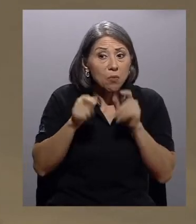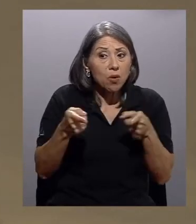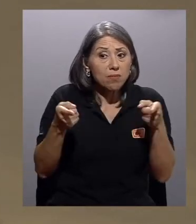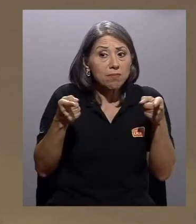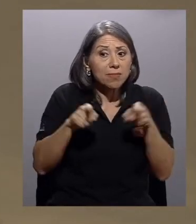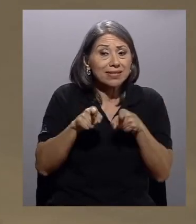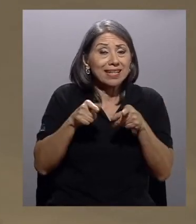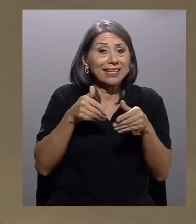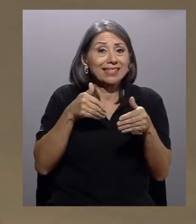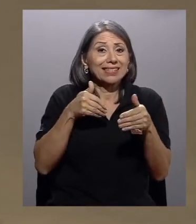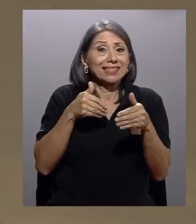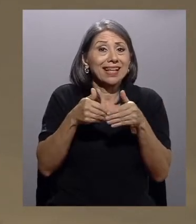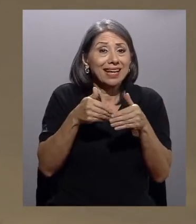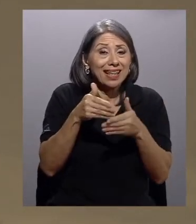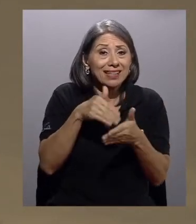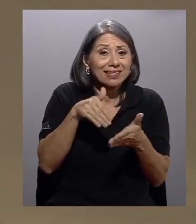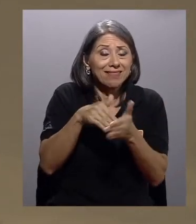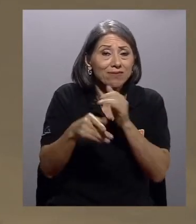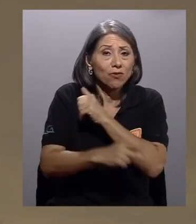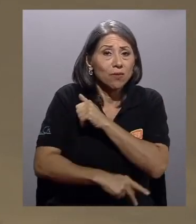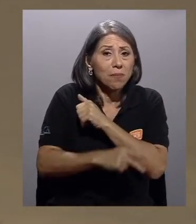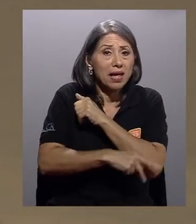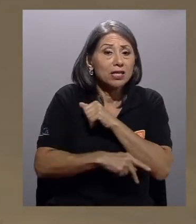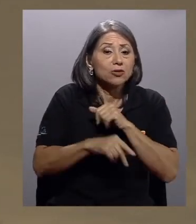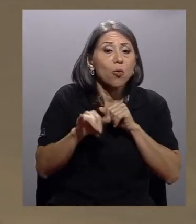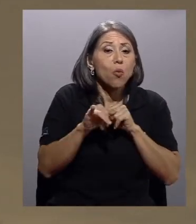país. Me parece importante mencionar esto,